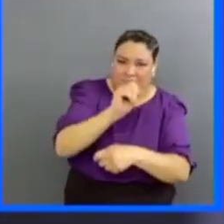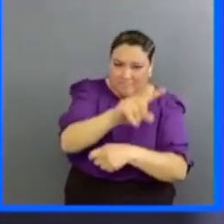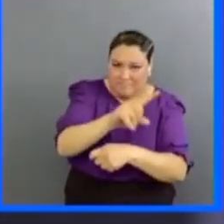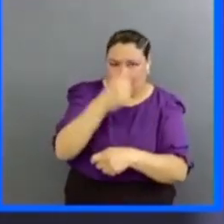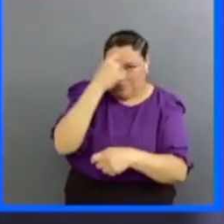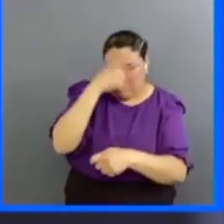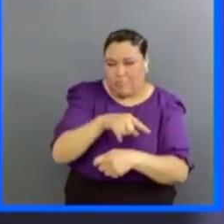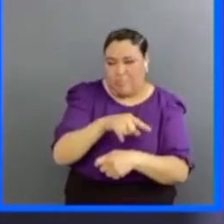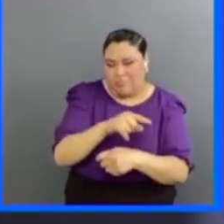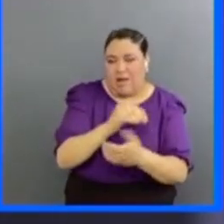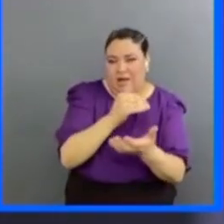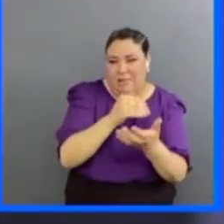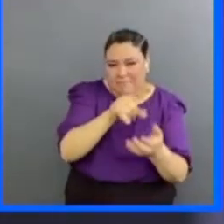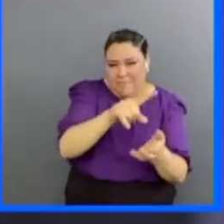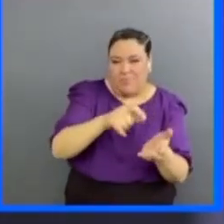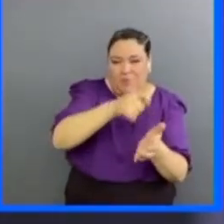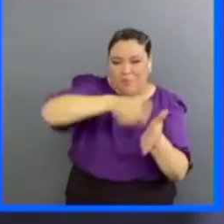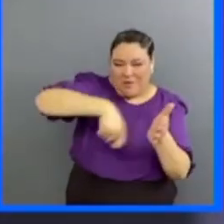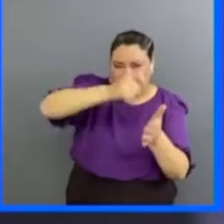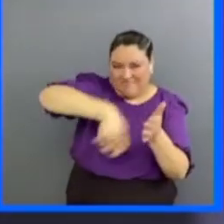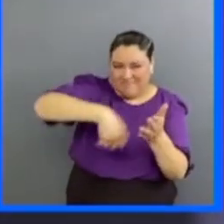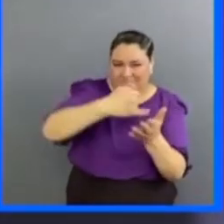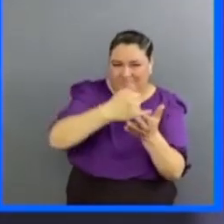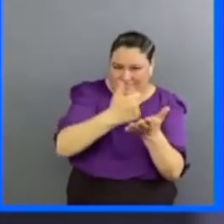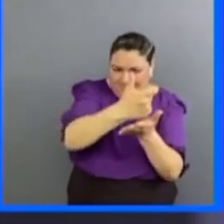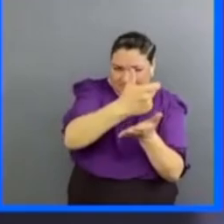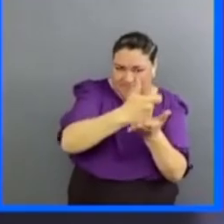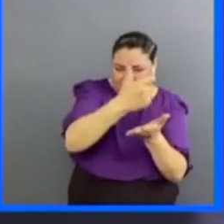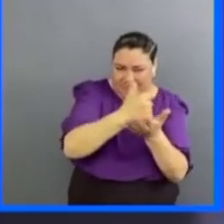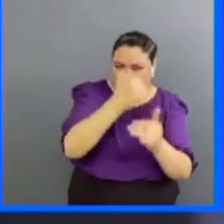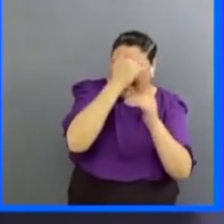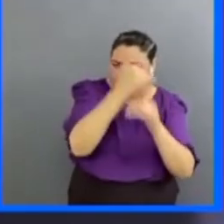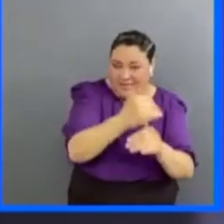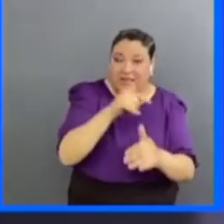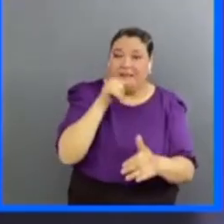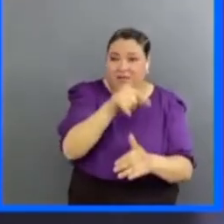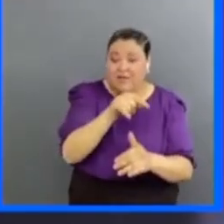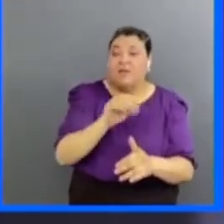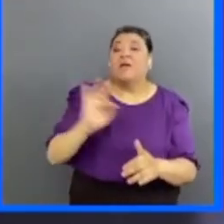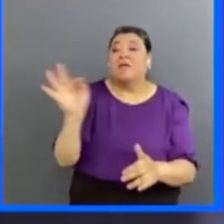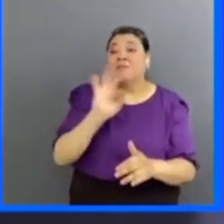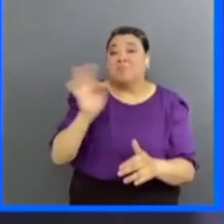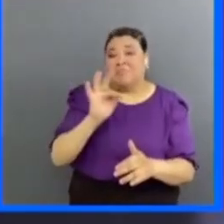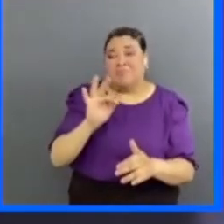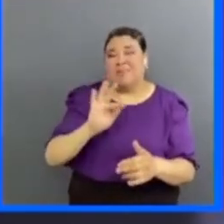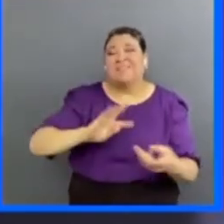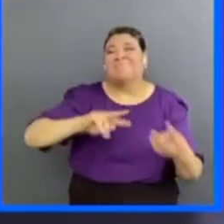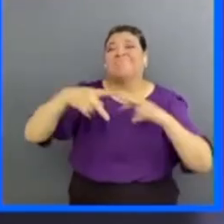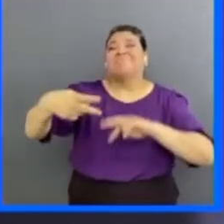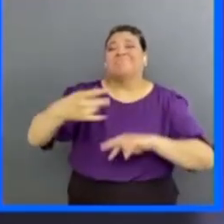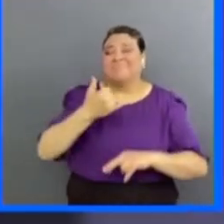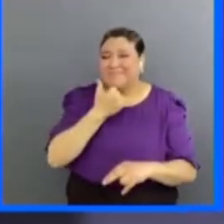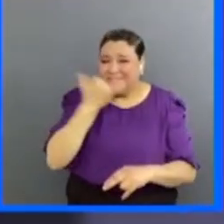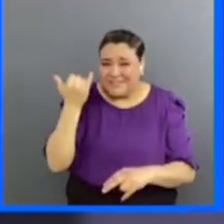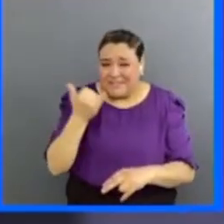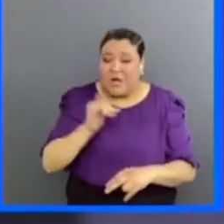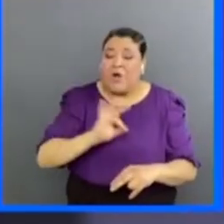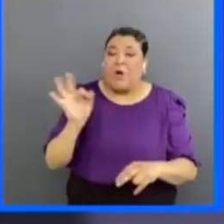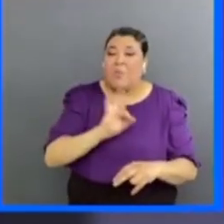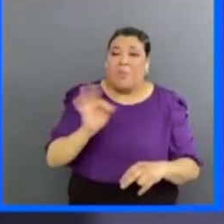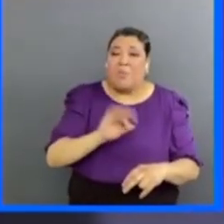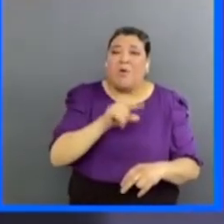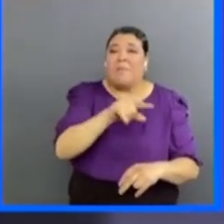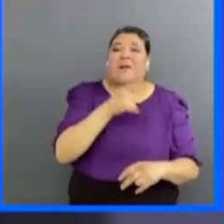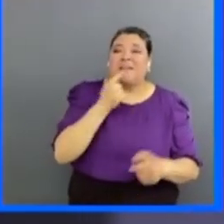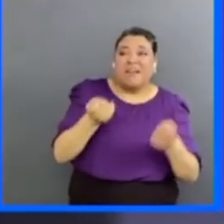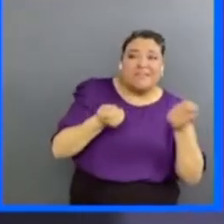de punto de venta pagan a los emisores de tarjetas podría ser contraproducente y funcionar como un control de precios, y